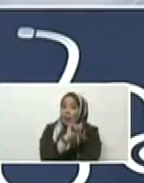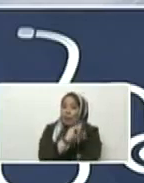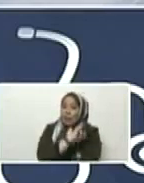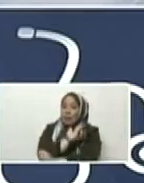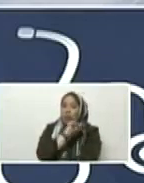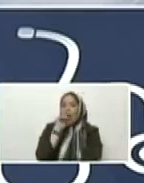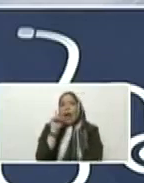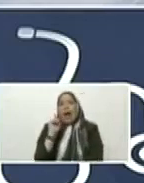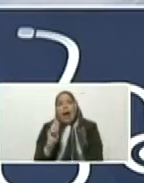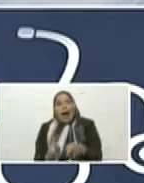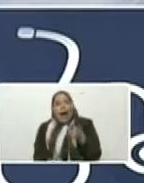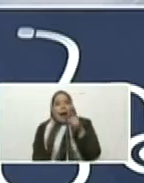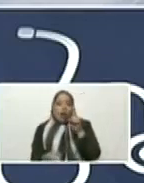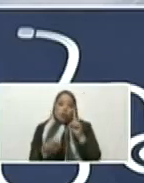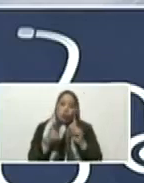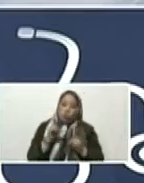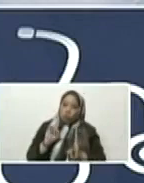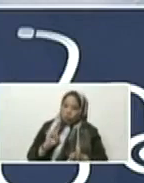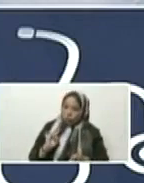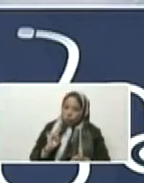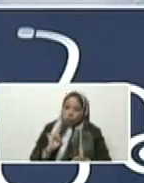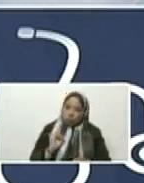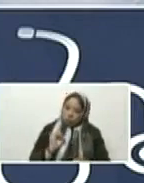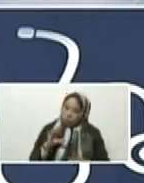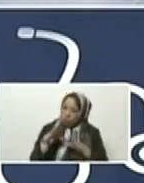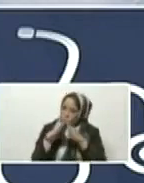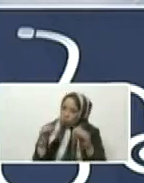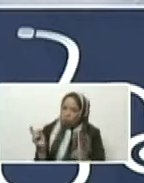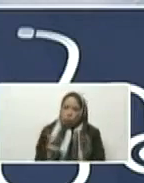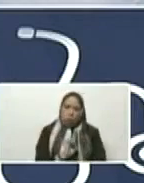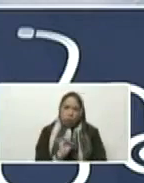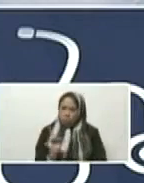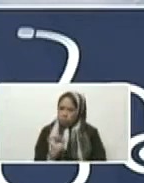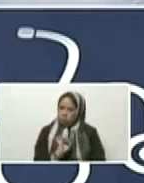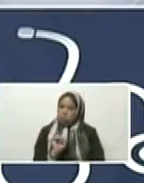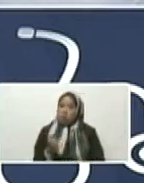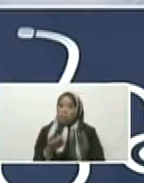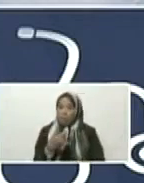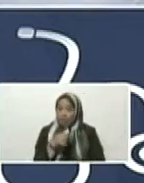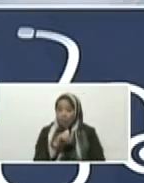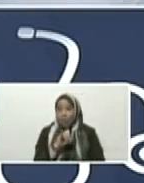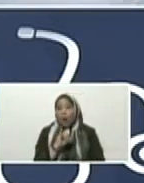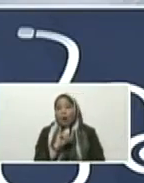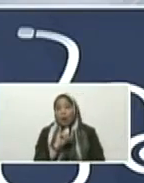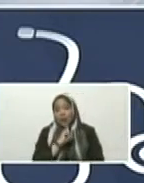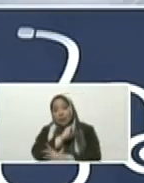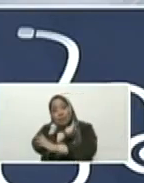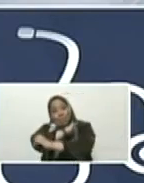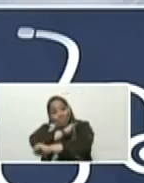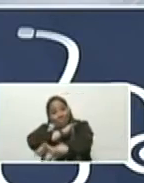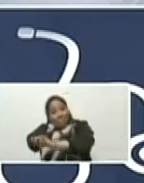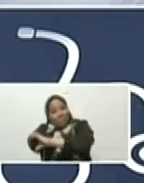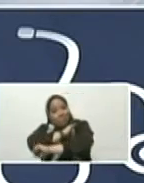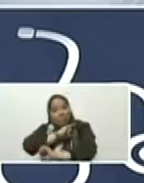algunos, no digo en todos, no generalizo, no generalizo, pero existen. Que